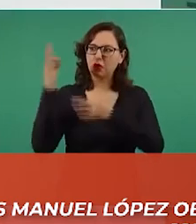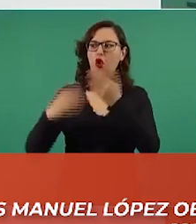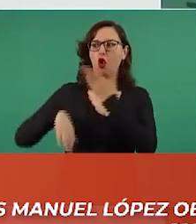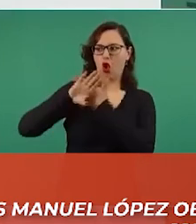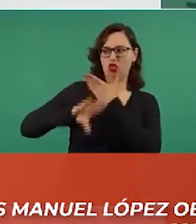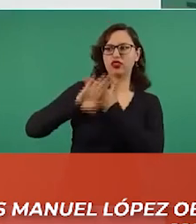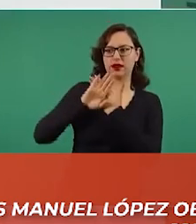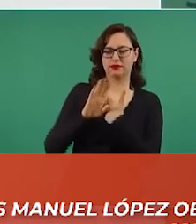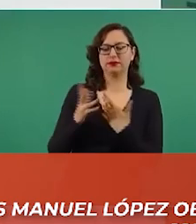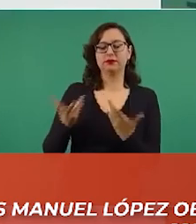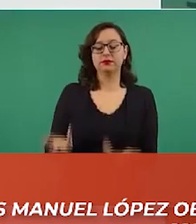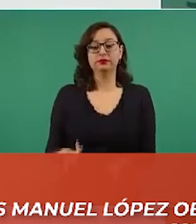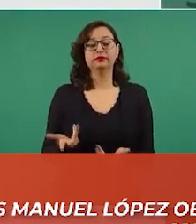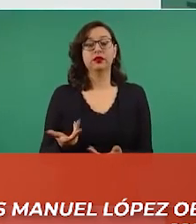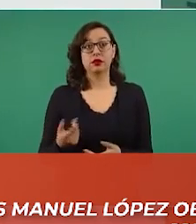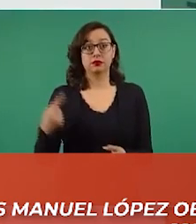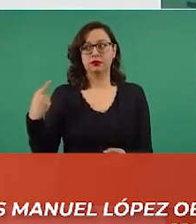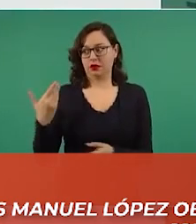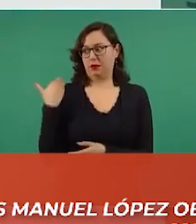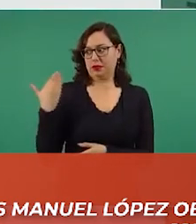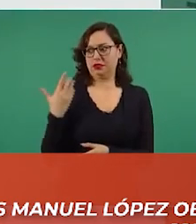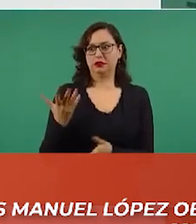faltó, que por cierto…